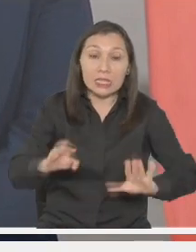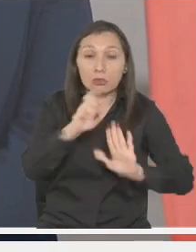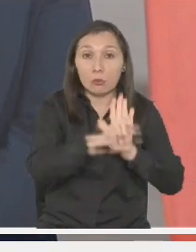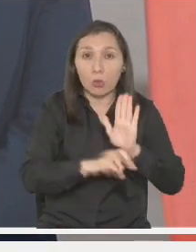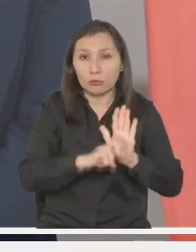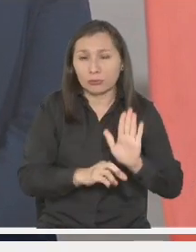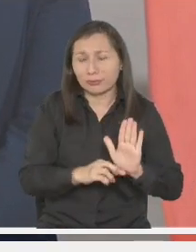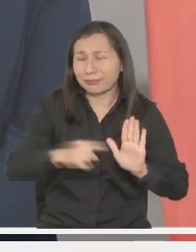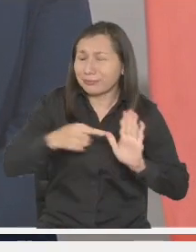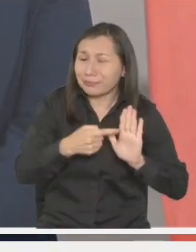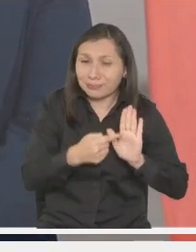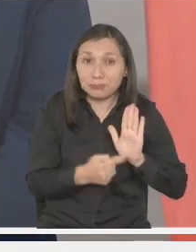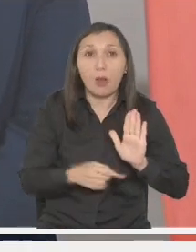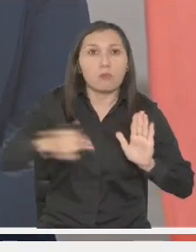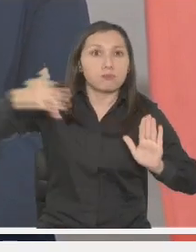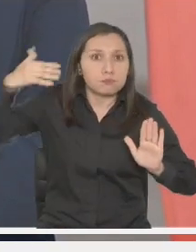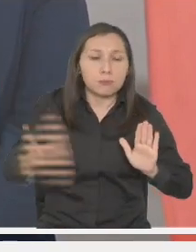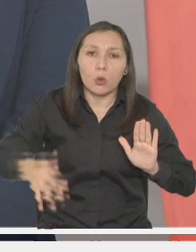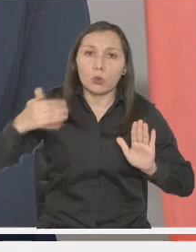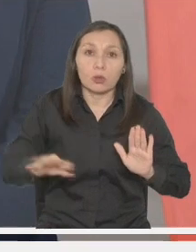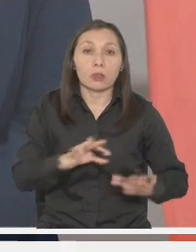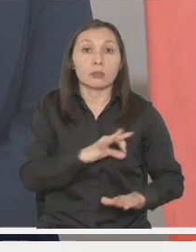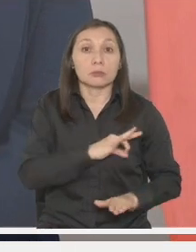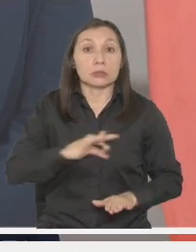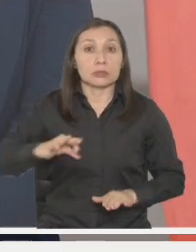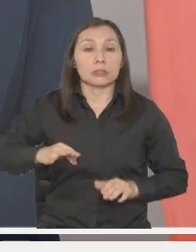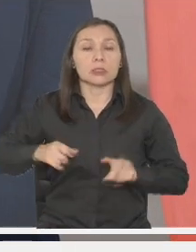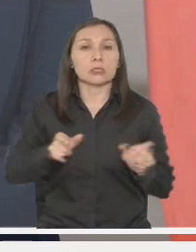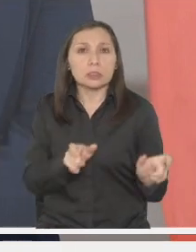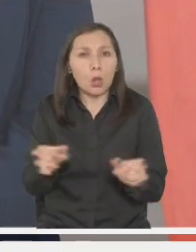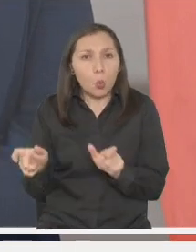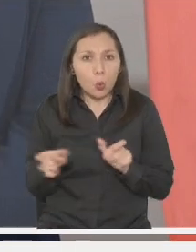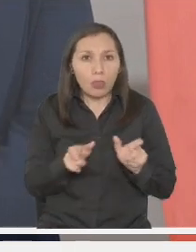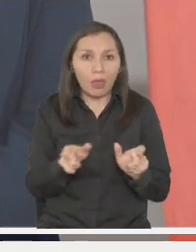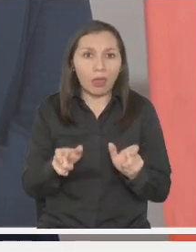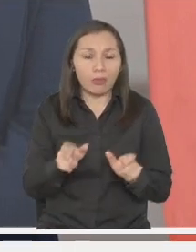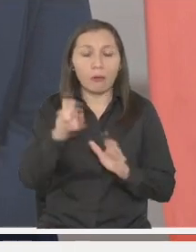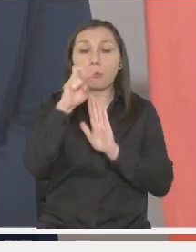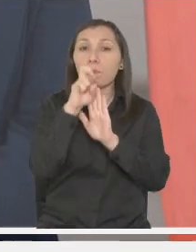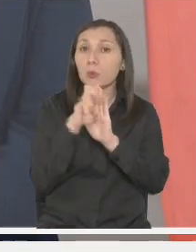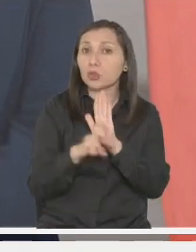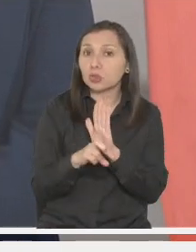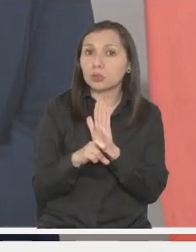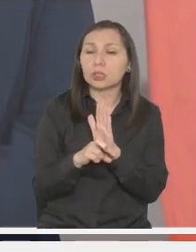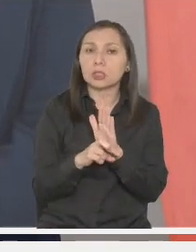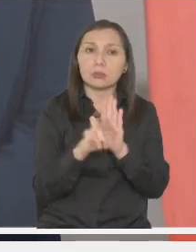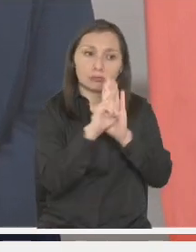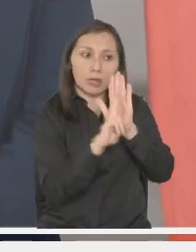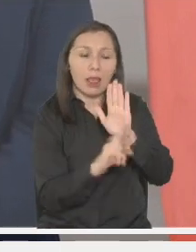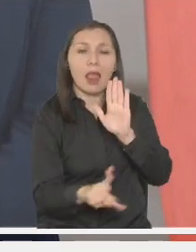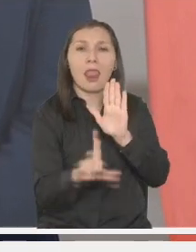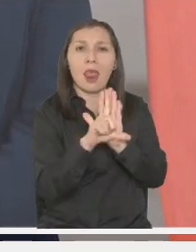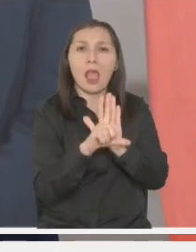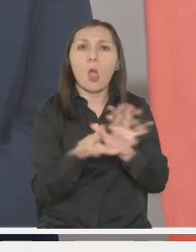son fundamentales. El Ministerio de Seguridad, el proyecto que regula